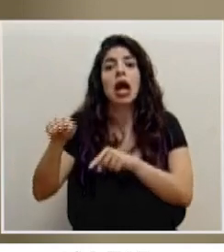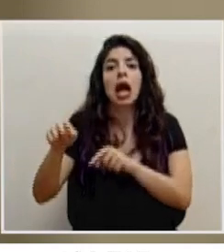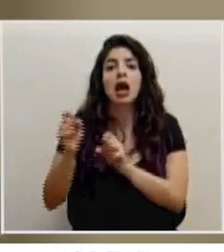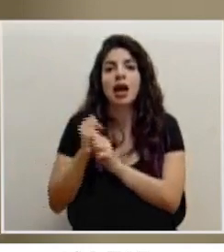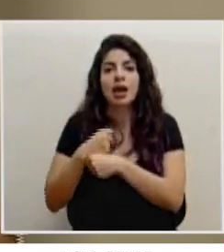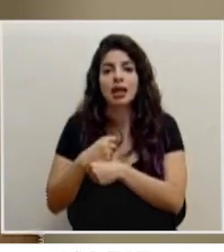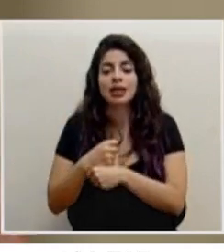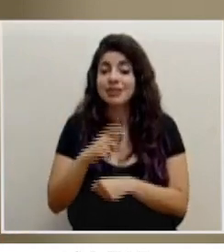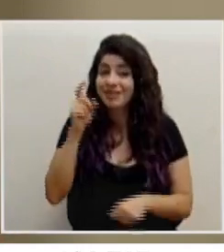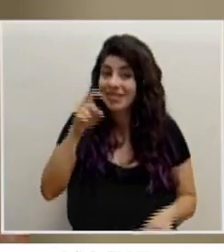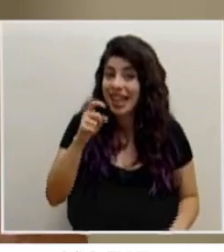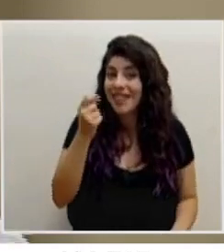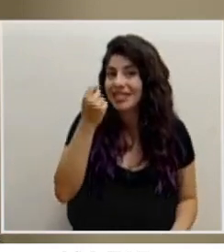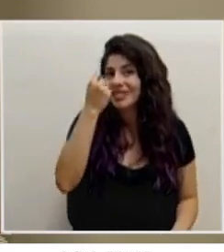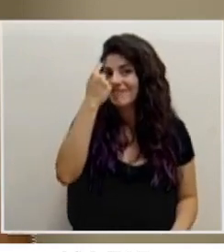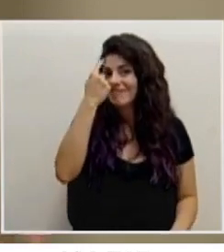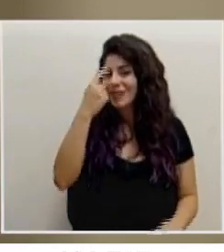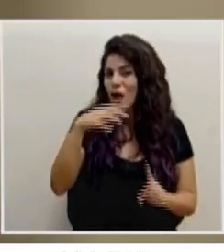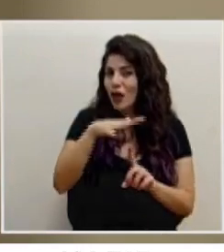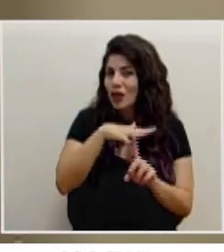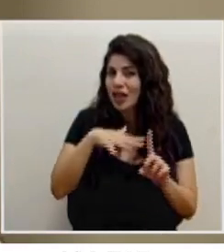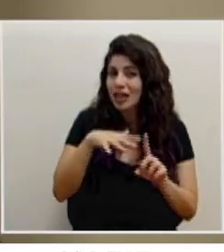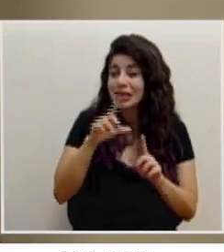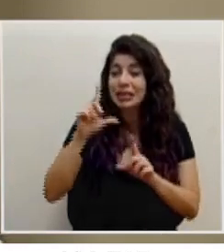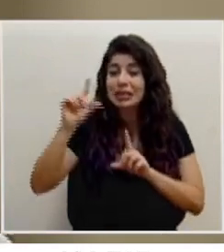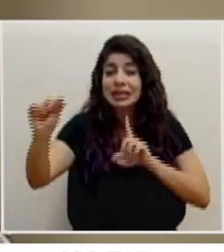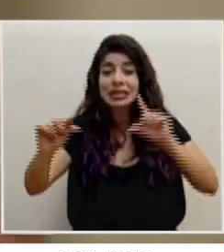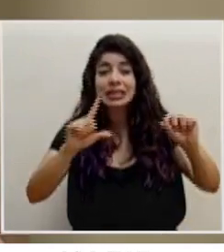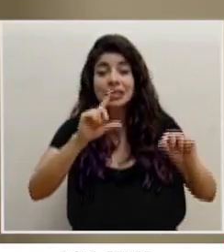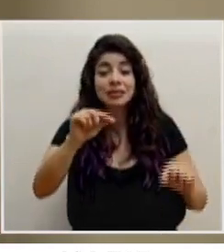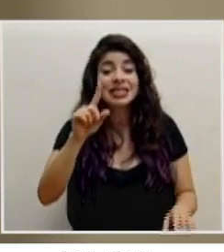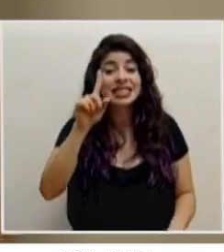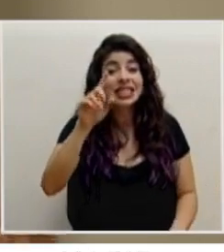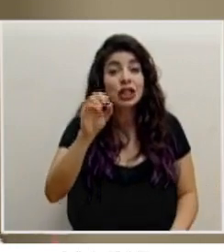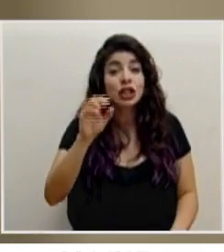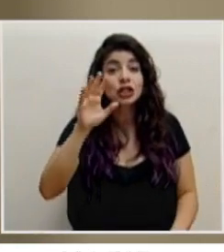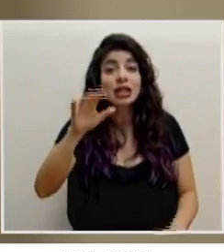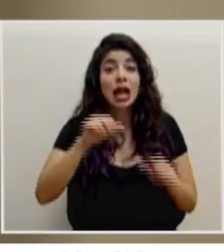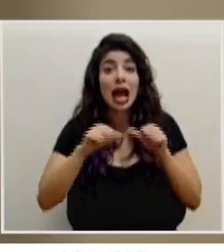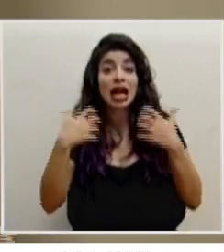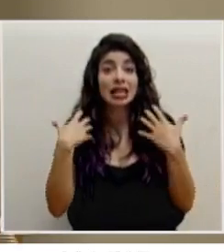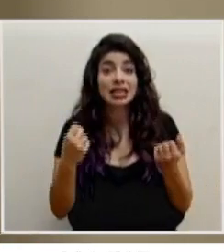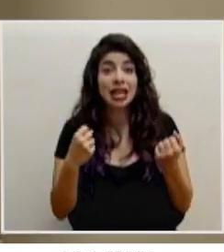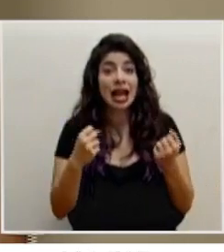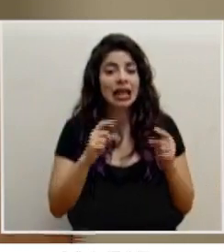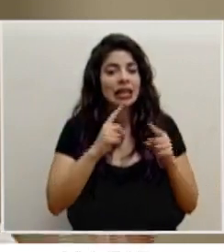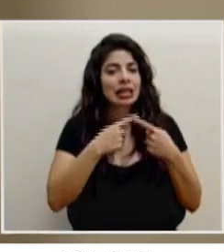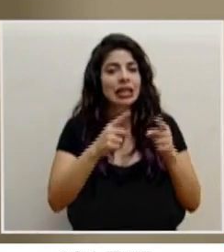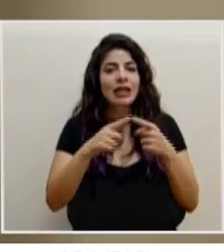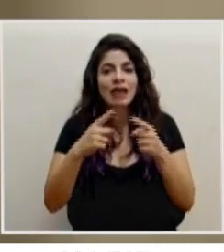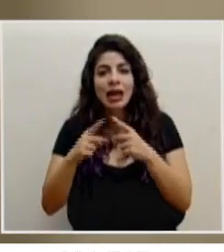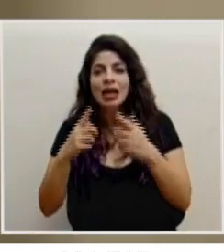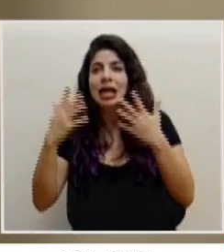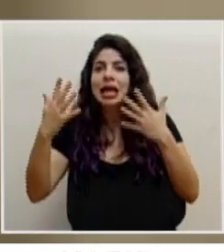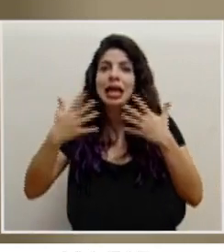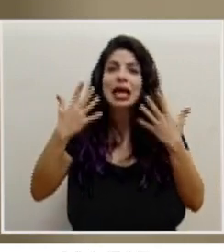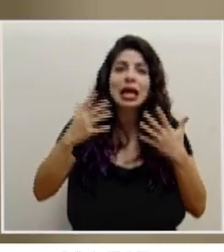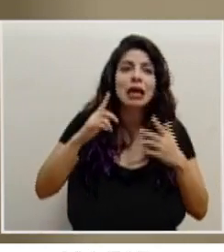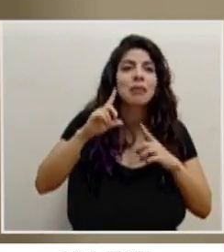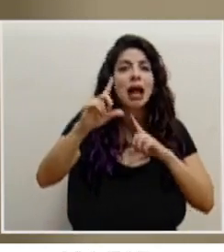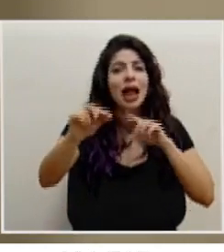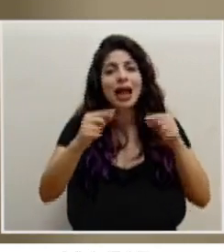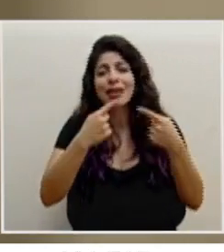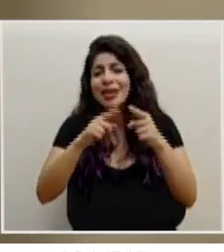Y es que tenemos que contextualizarnos en la realidad local. Las 105 áreas de salud son diferentes, hasta en factores climáticos y de